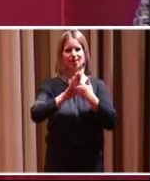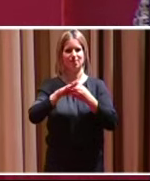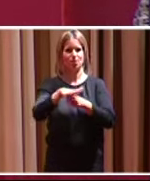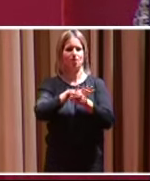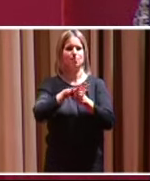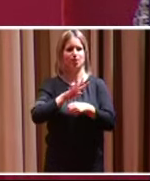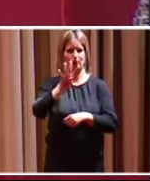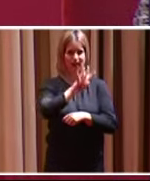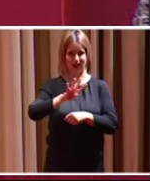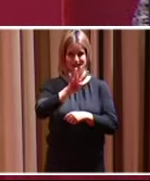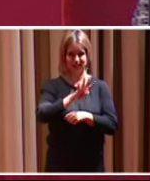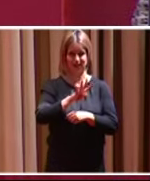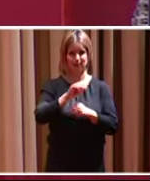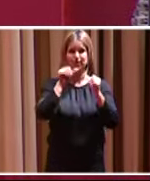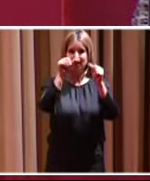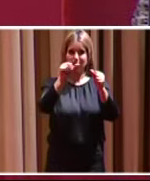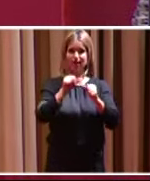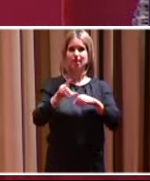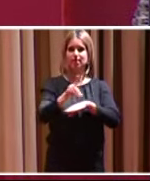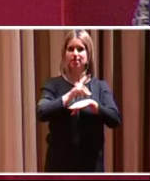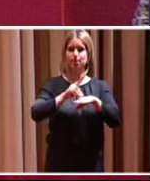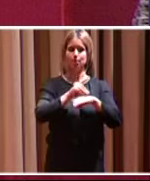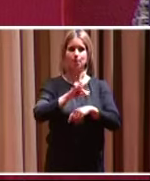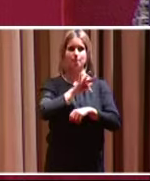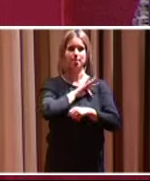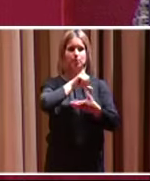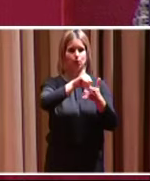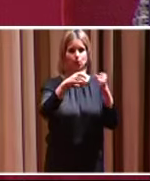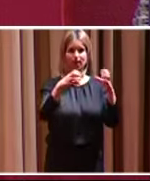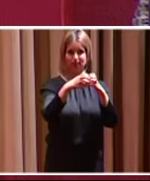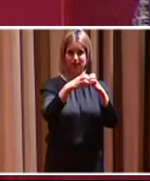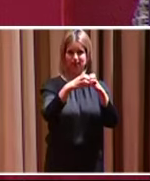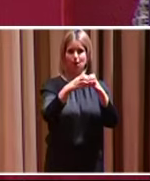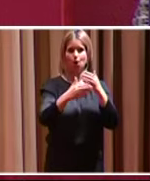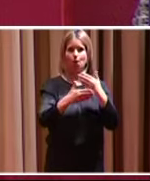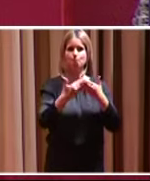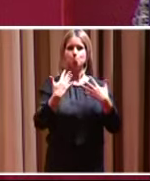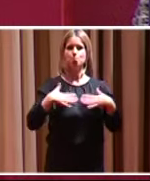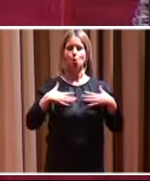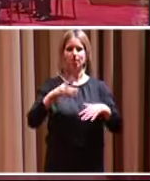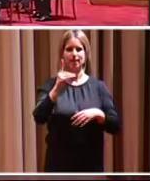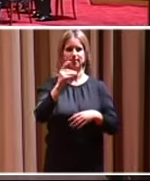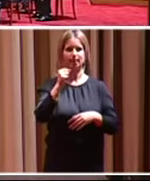barrio de La Chana. Diploma al mérito por la ciudad de Granada, a Modas David.